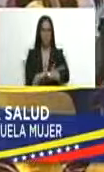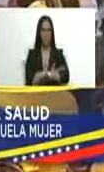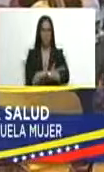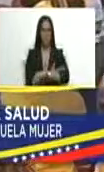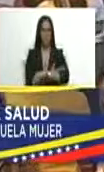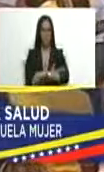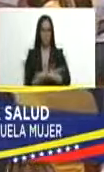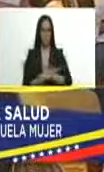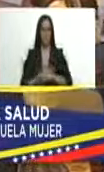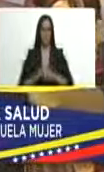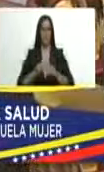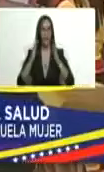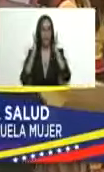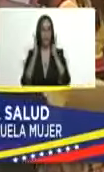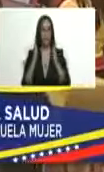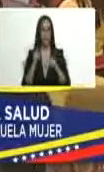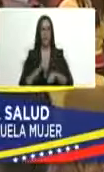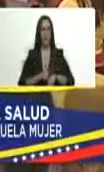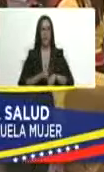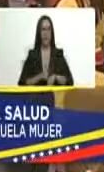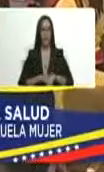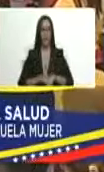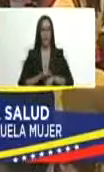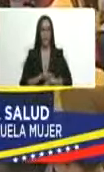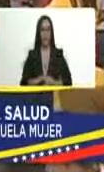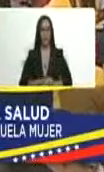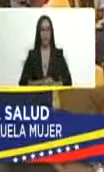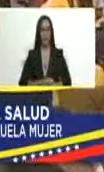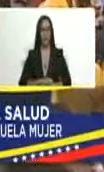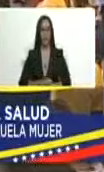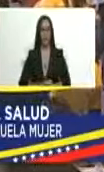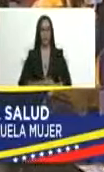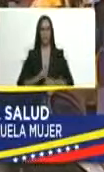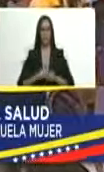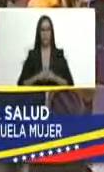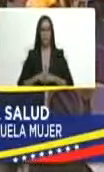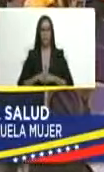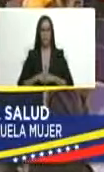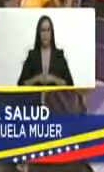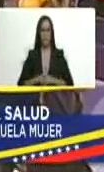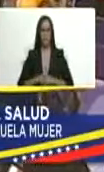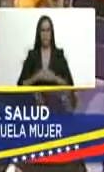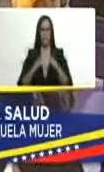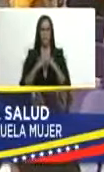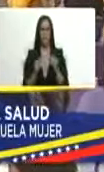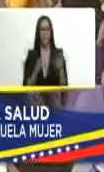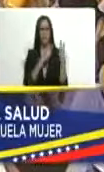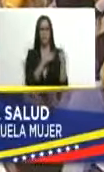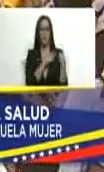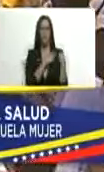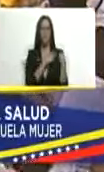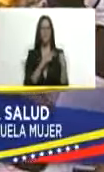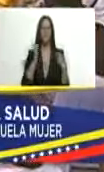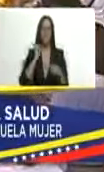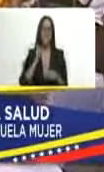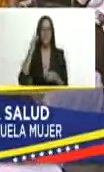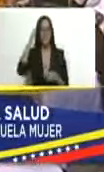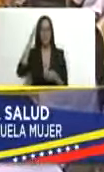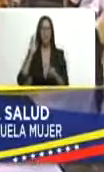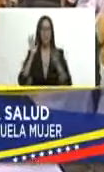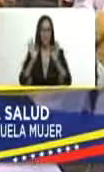con calidad, a tiempo y bien, hacerlas bien. Todo el que asume una responsabilidad tiene que saber que es